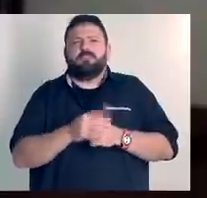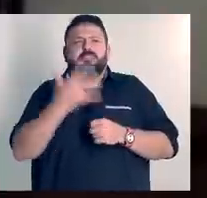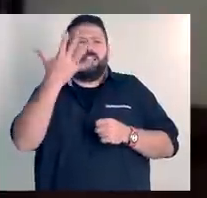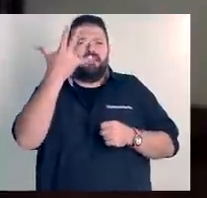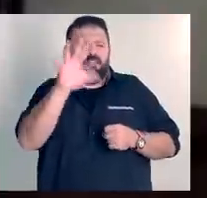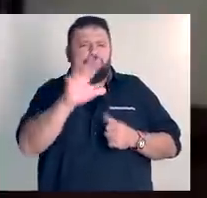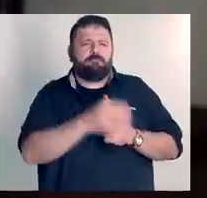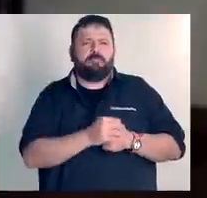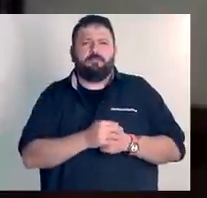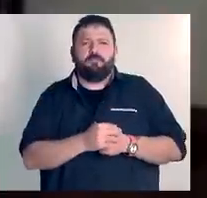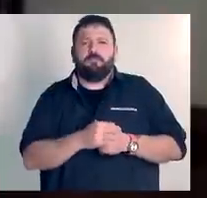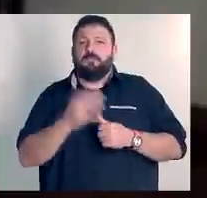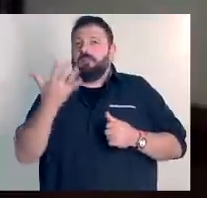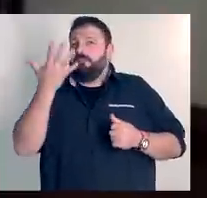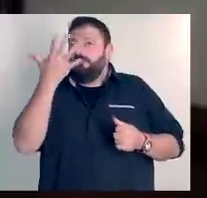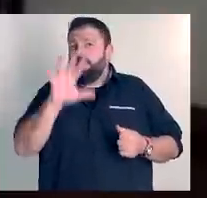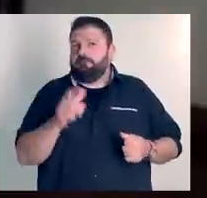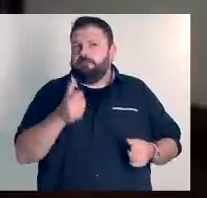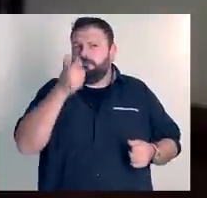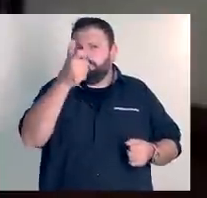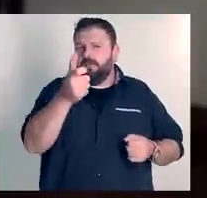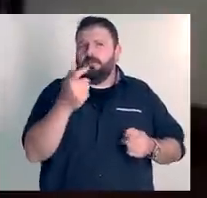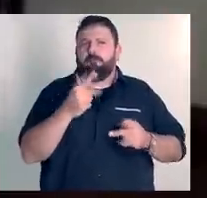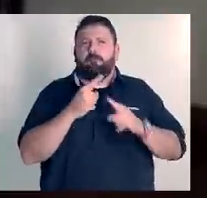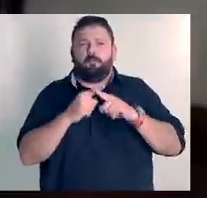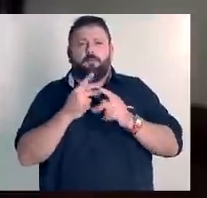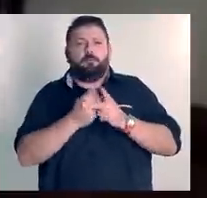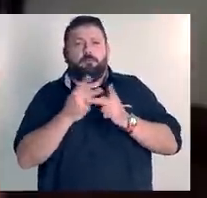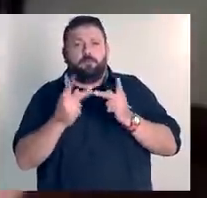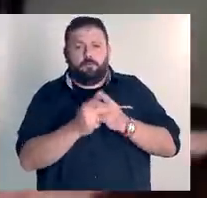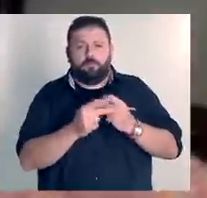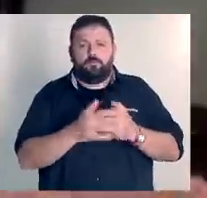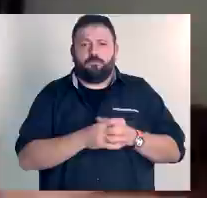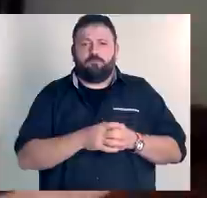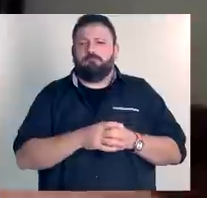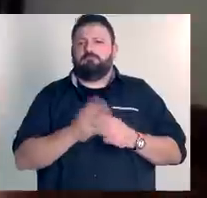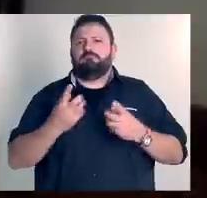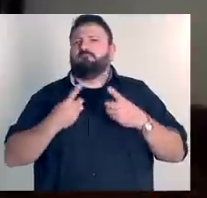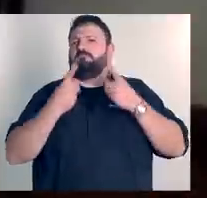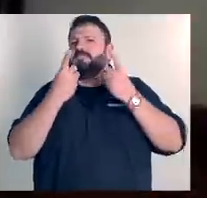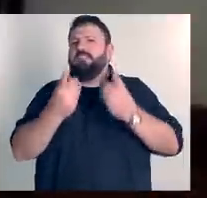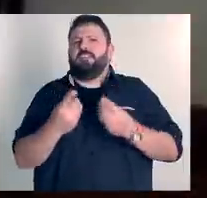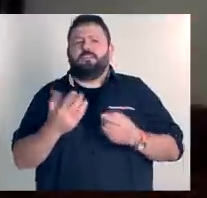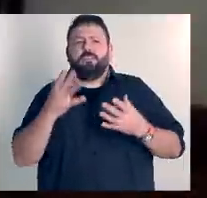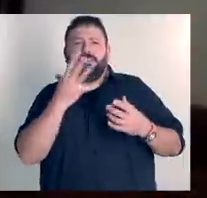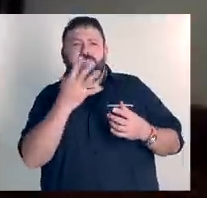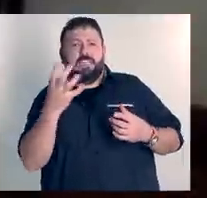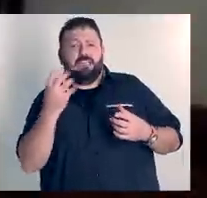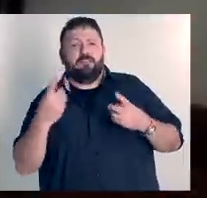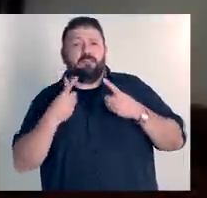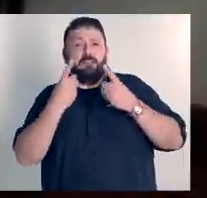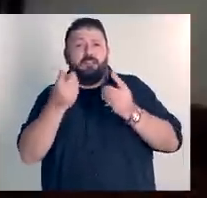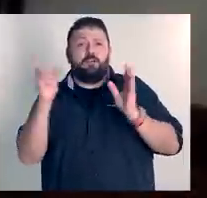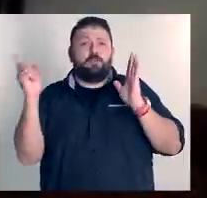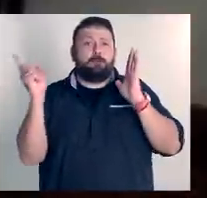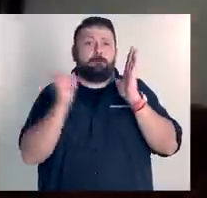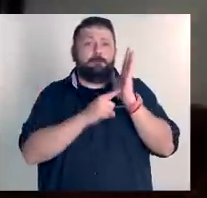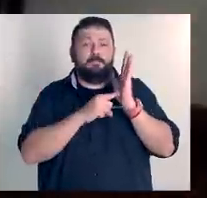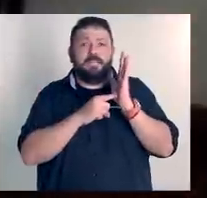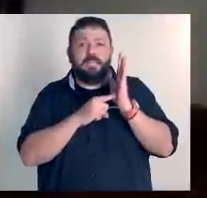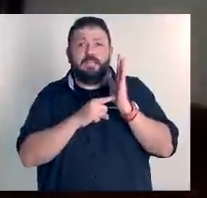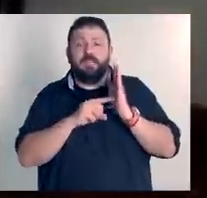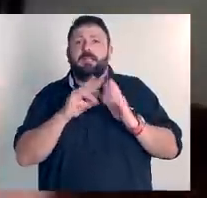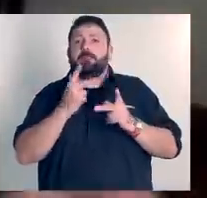pesos. Te pagan 10 pesos por producto y se entregaron de entre 500 personas 1,000 productos, pues saca tu cuenta,